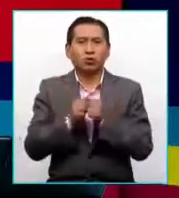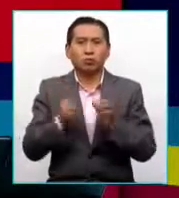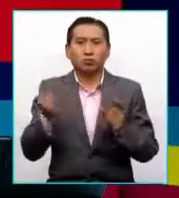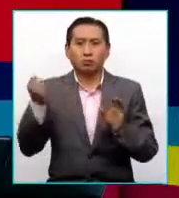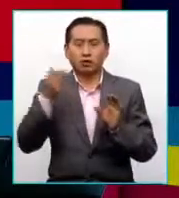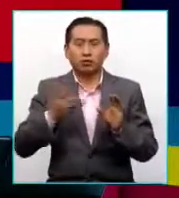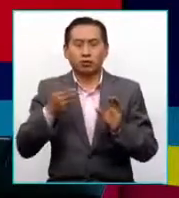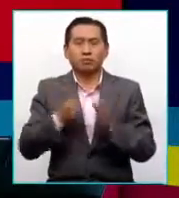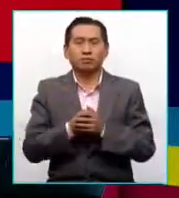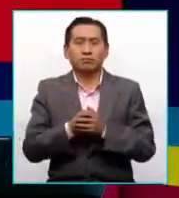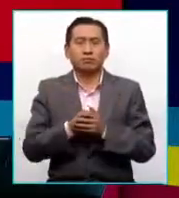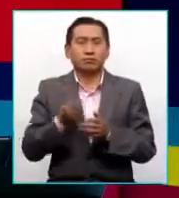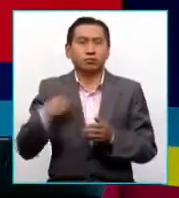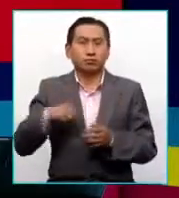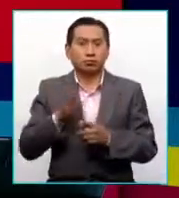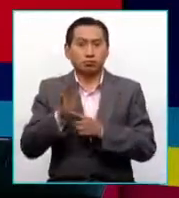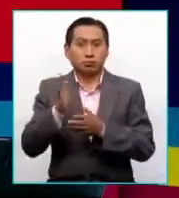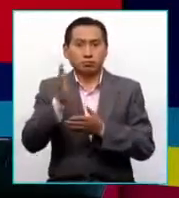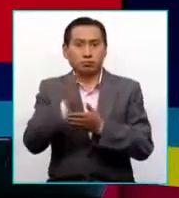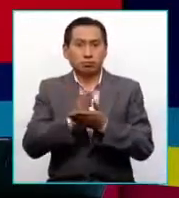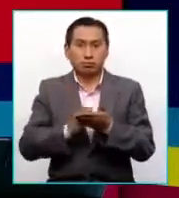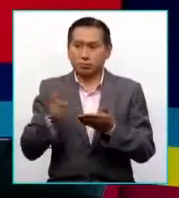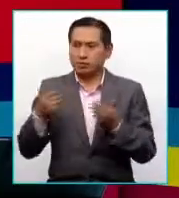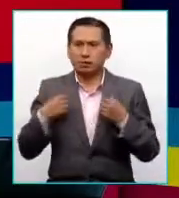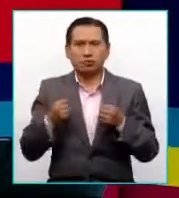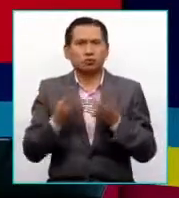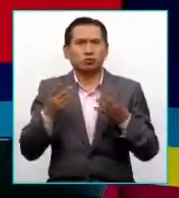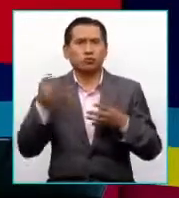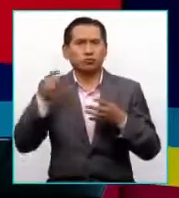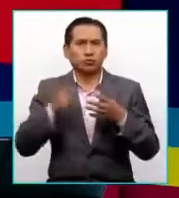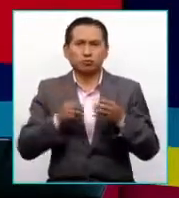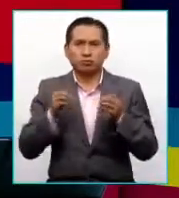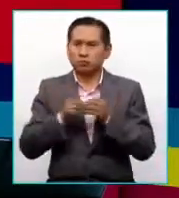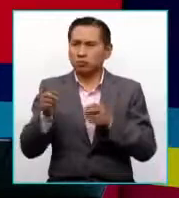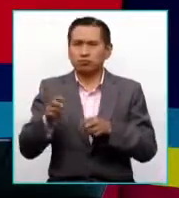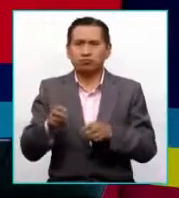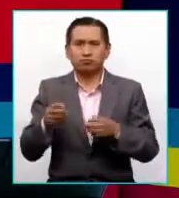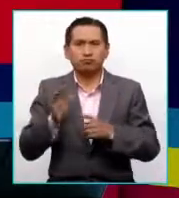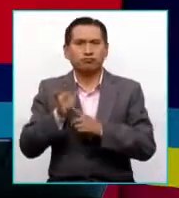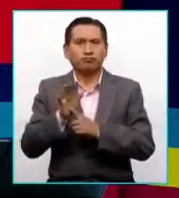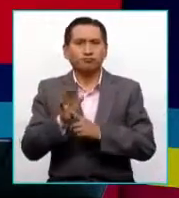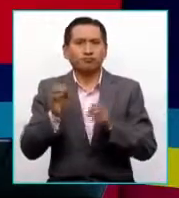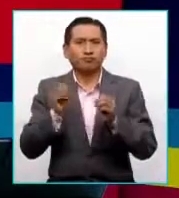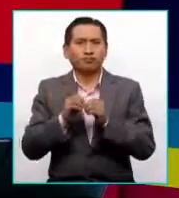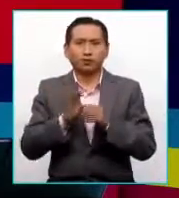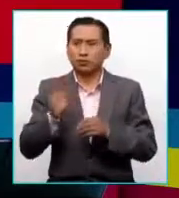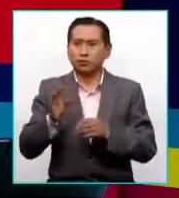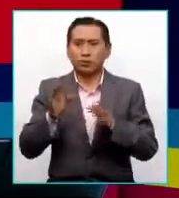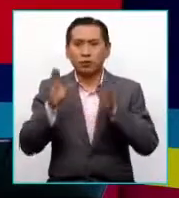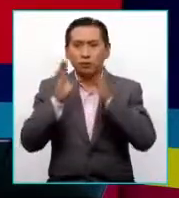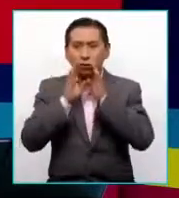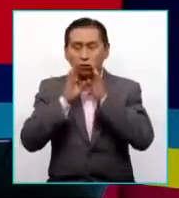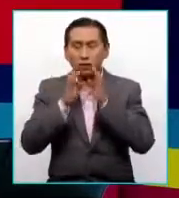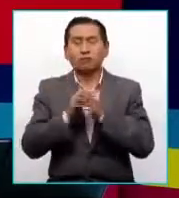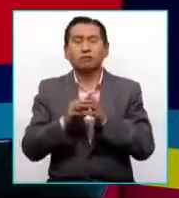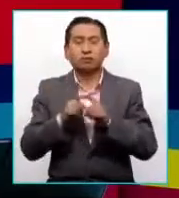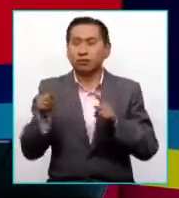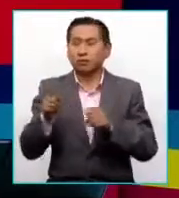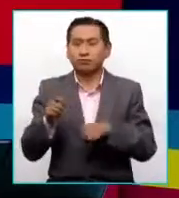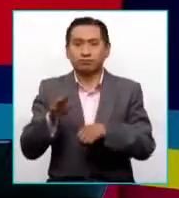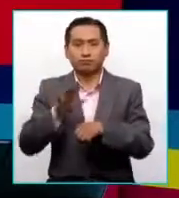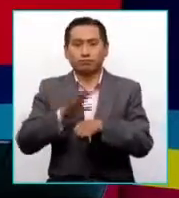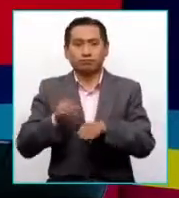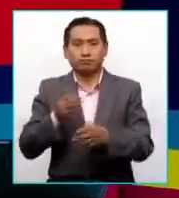modalidad virtual. Les vamos a mostrar un fragmento de uno de los tantos viajes que han compartido a través de su página de Facebook, pero es una invitación